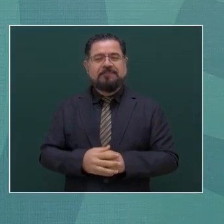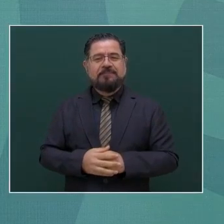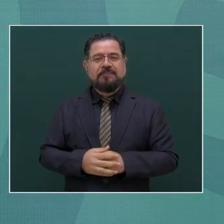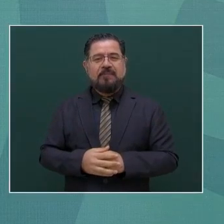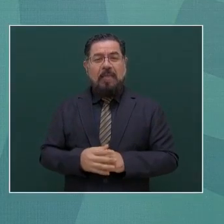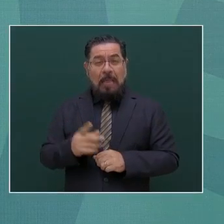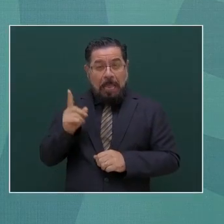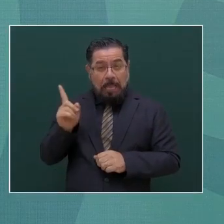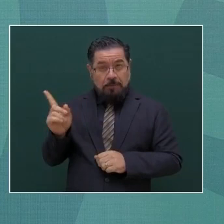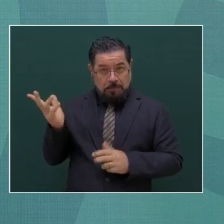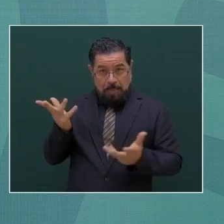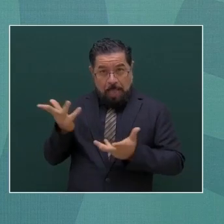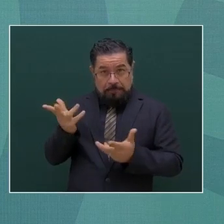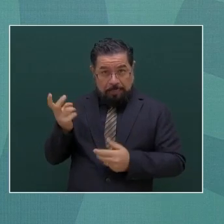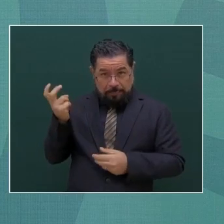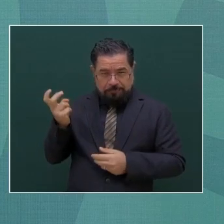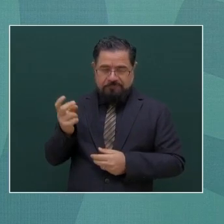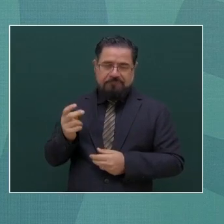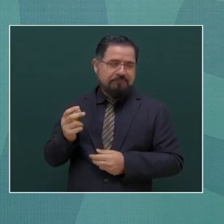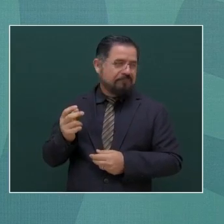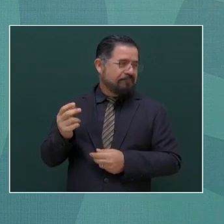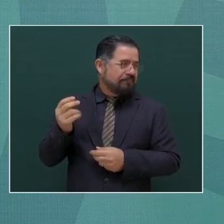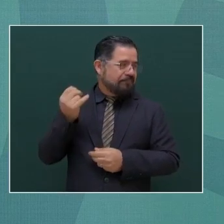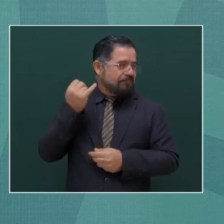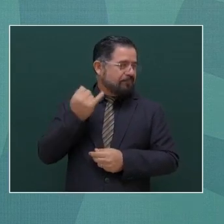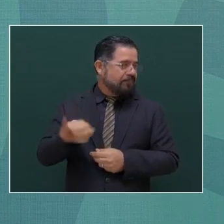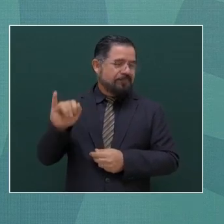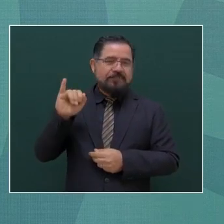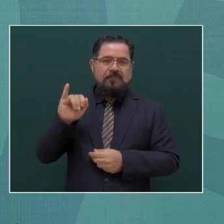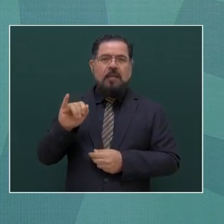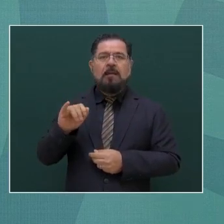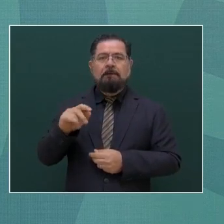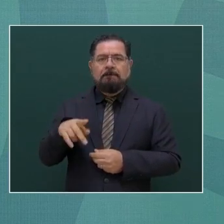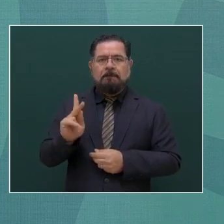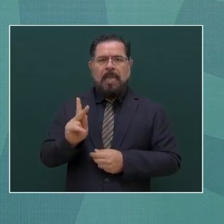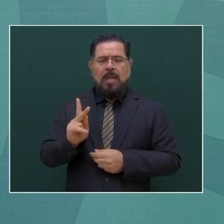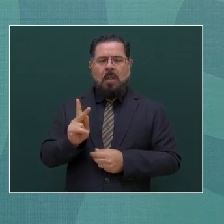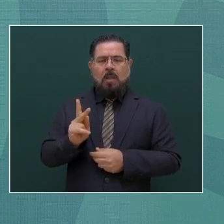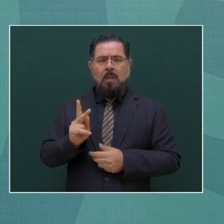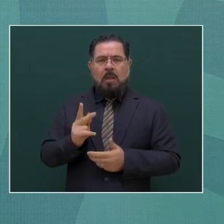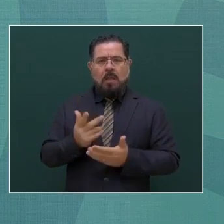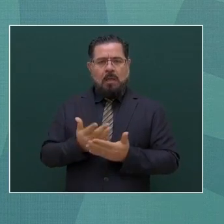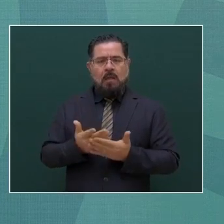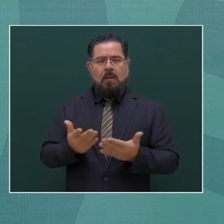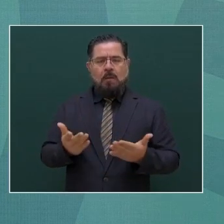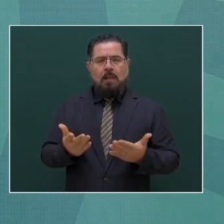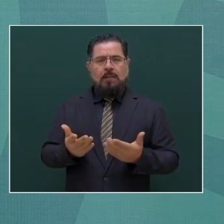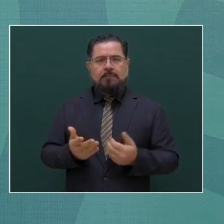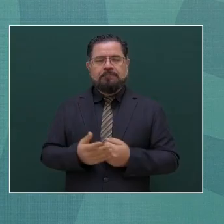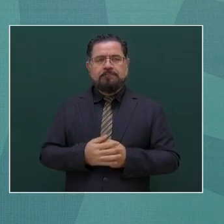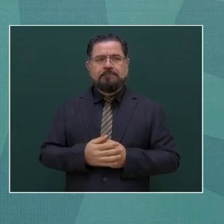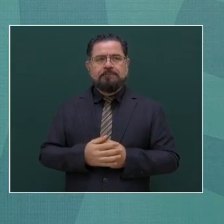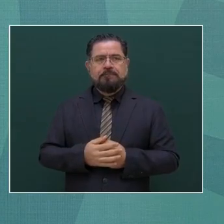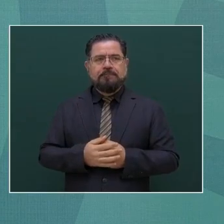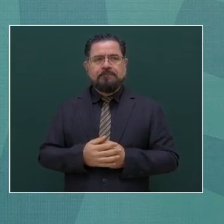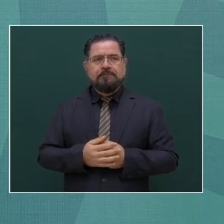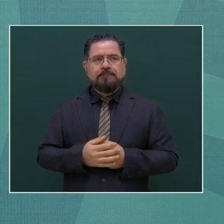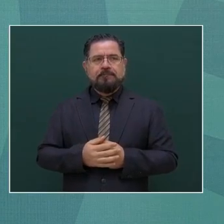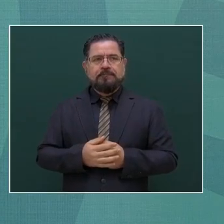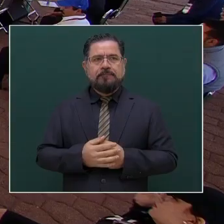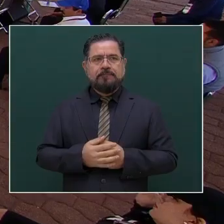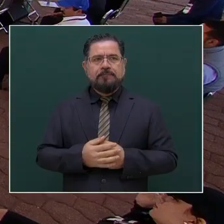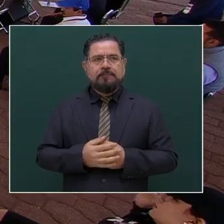lo hubiesen hecho, pero sí